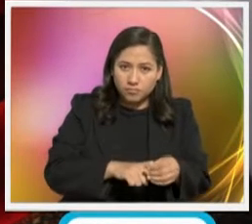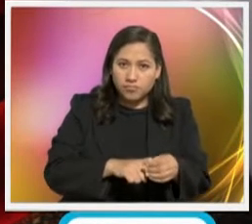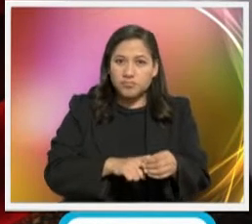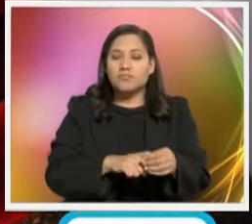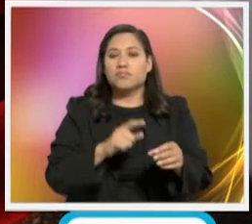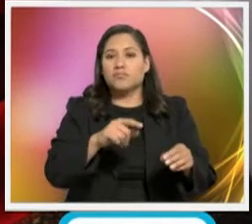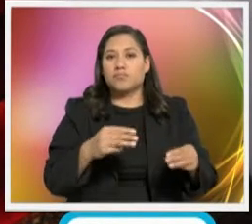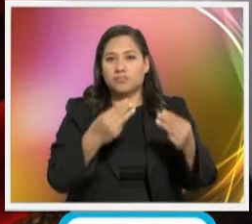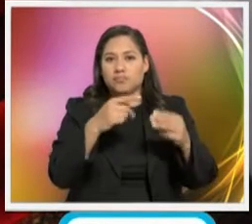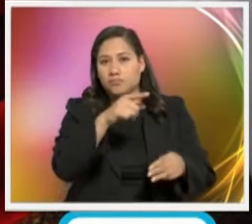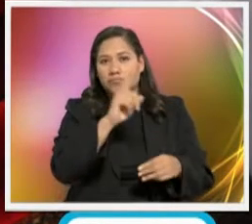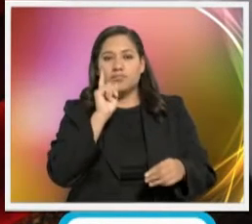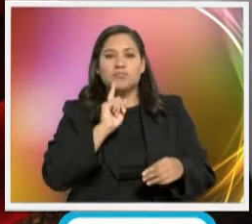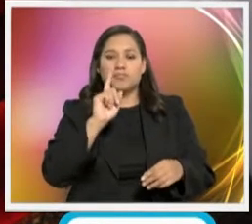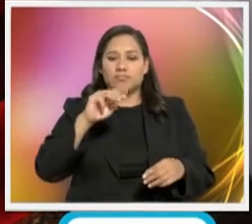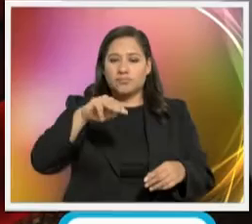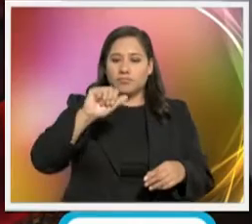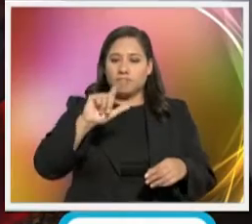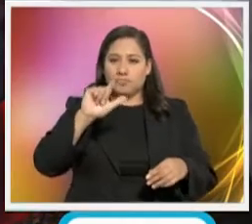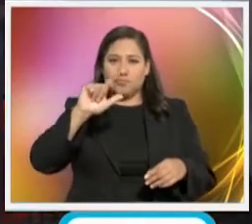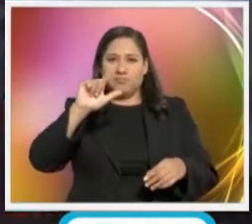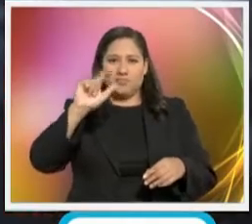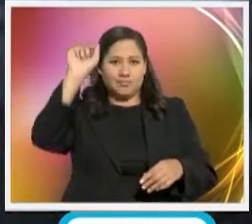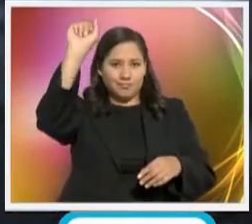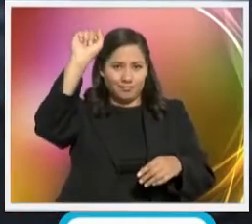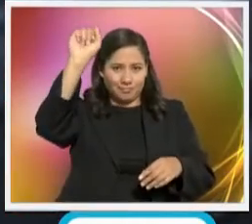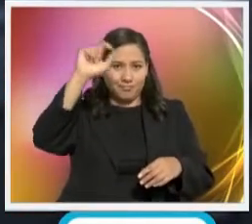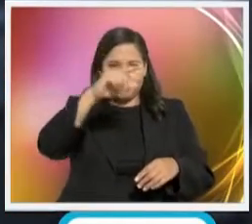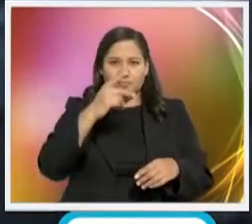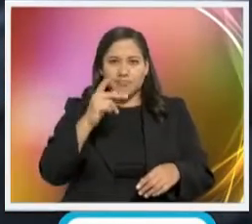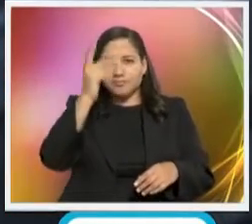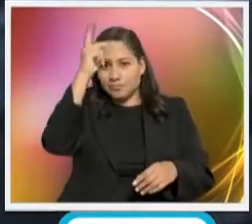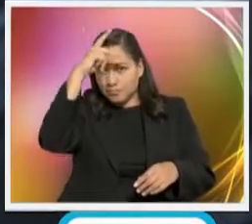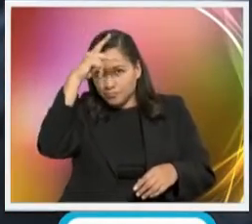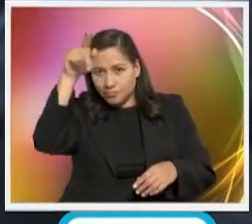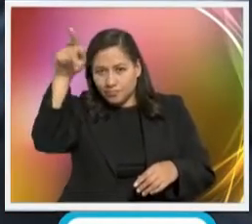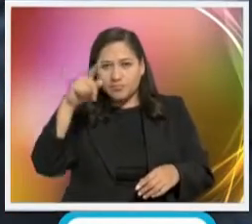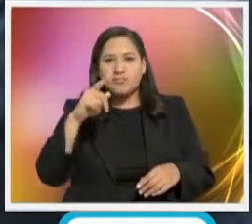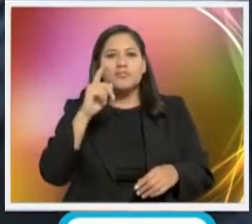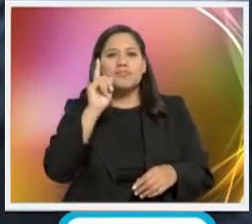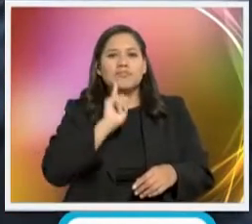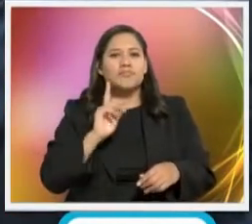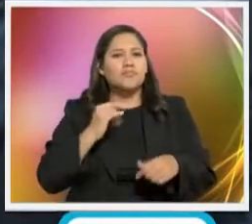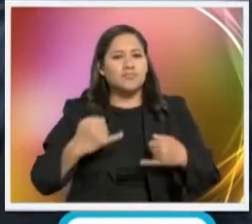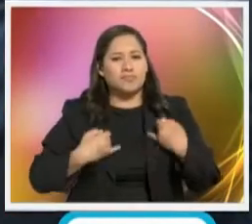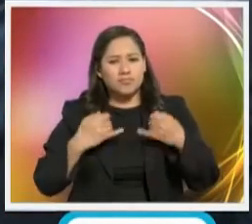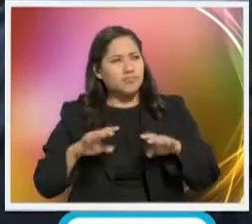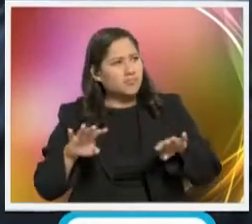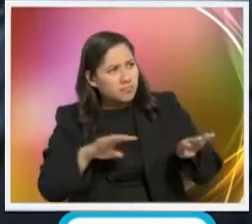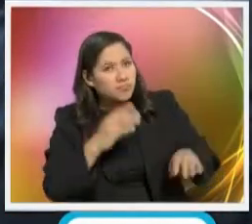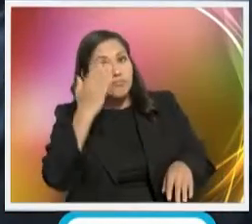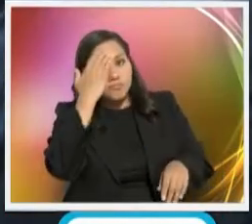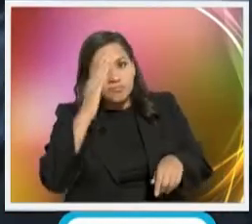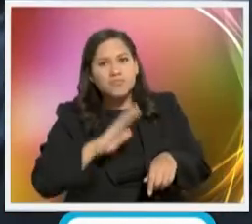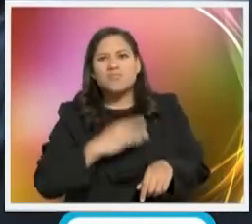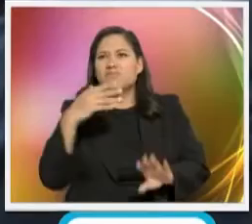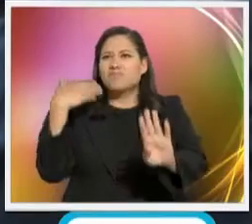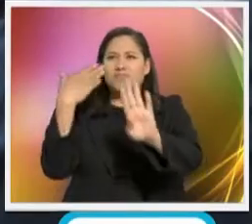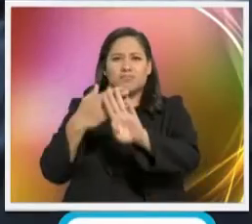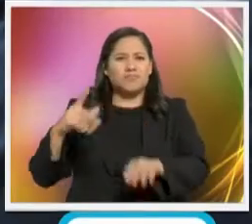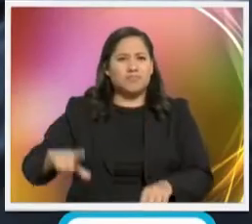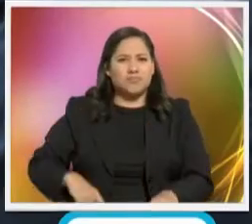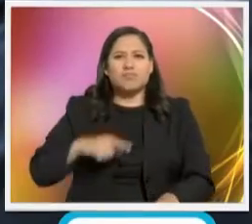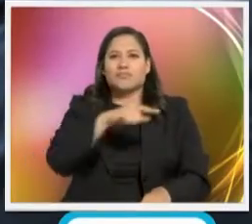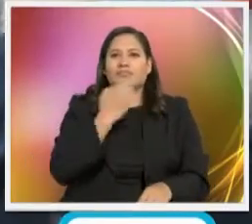al mercado. Ahí está, ahí está Malala en Pakistán, que fue, pues también una de las jóvenes que más se ha distinguido por ir contra el sistema